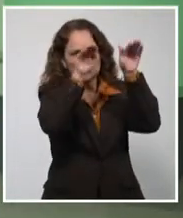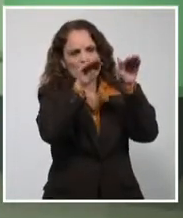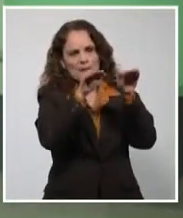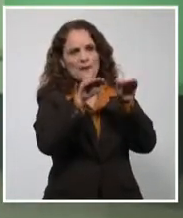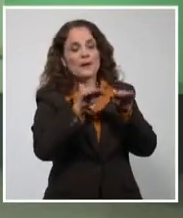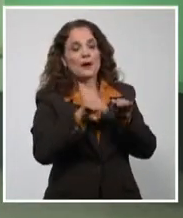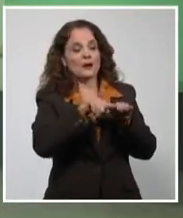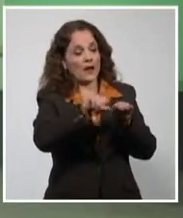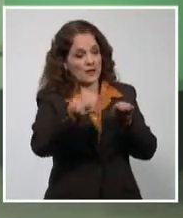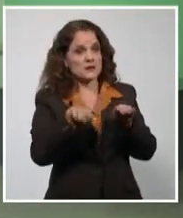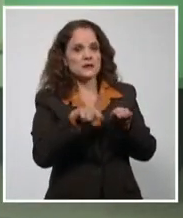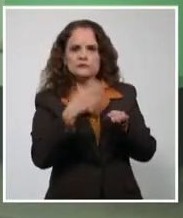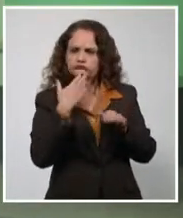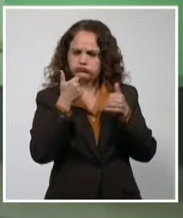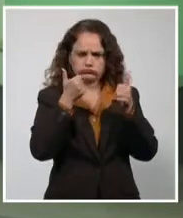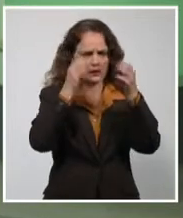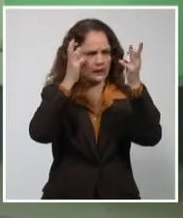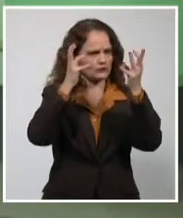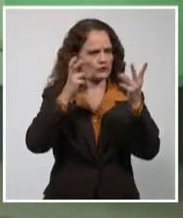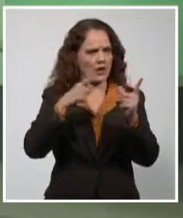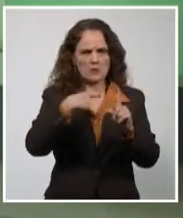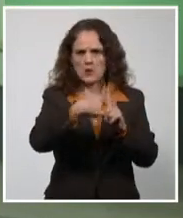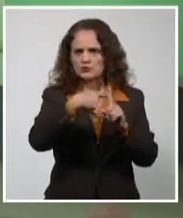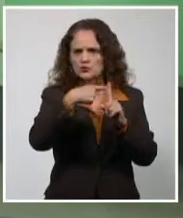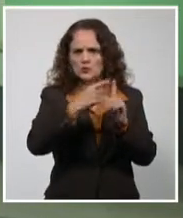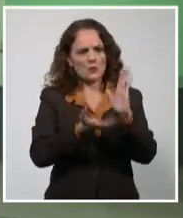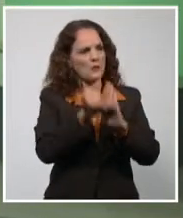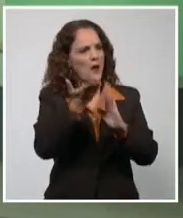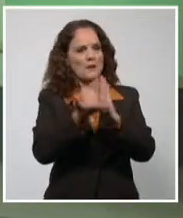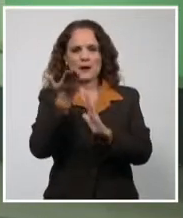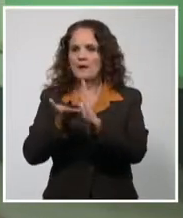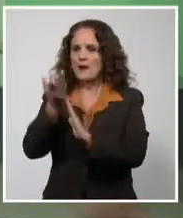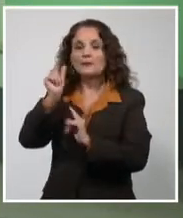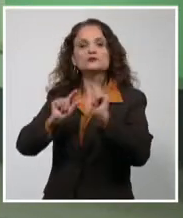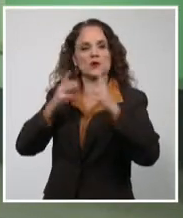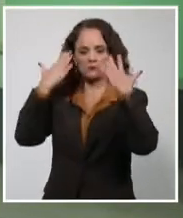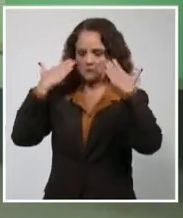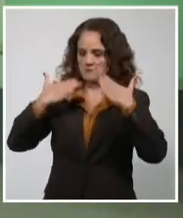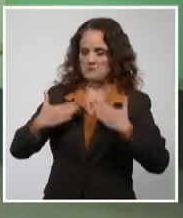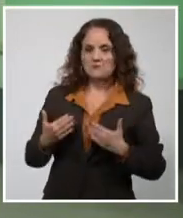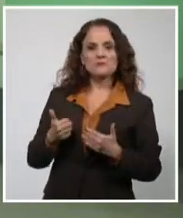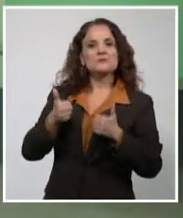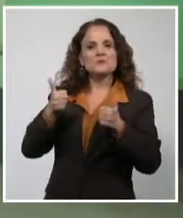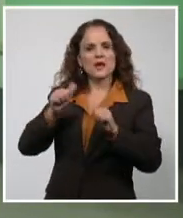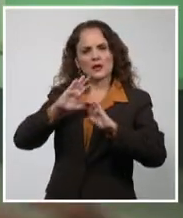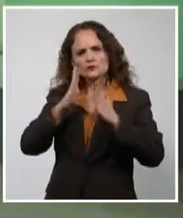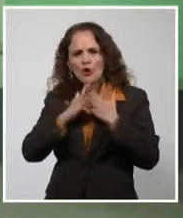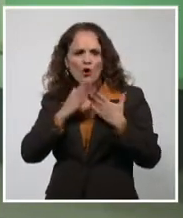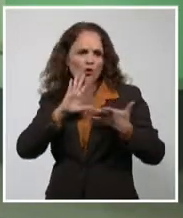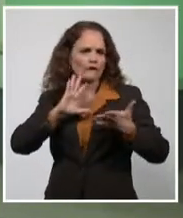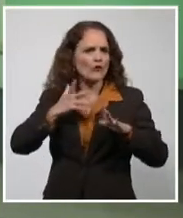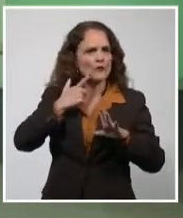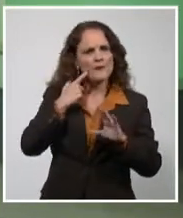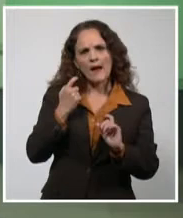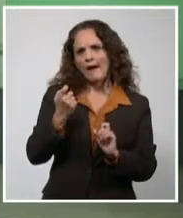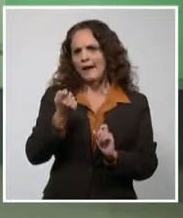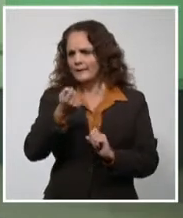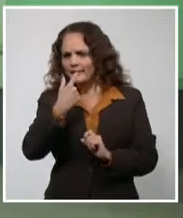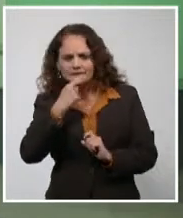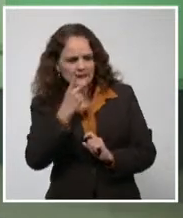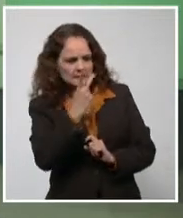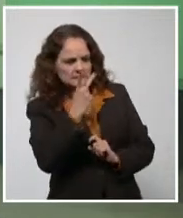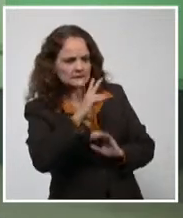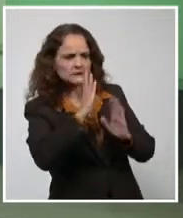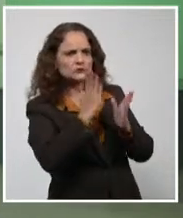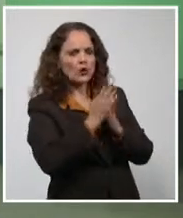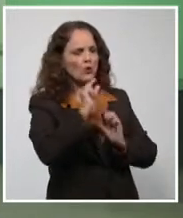trabajo, buenos resultados en el número de vidas salvadas, en los esquemas de tratamiento, en la recuperación